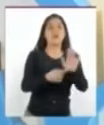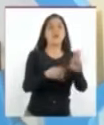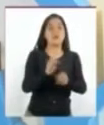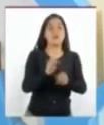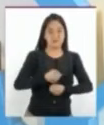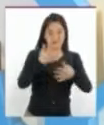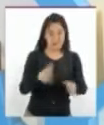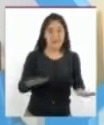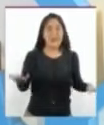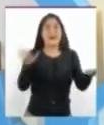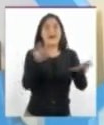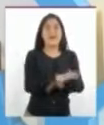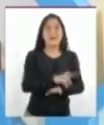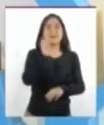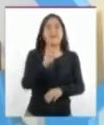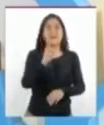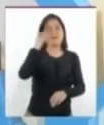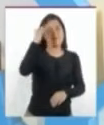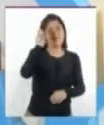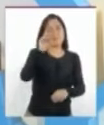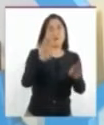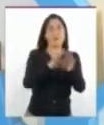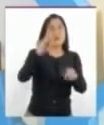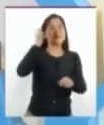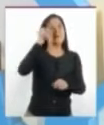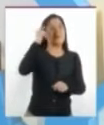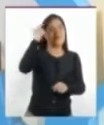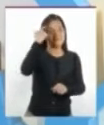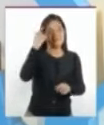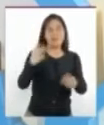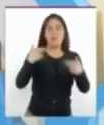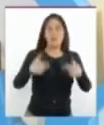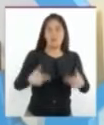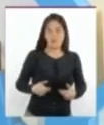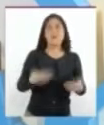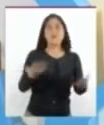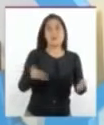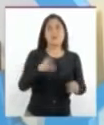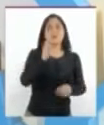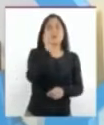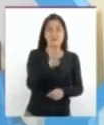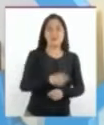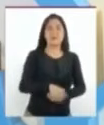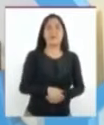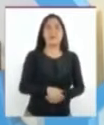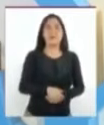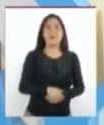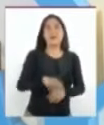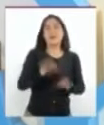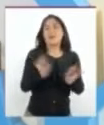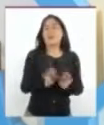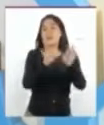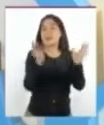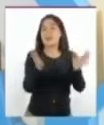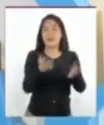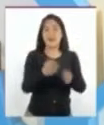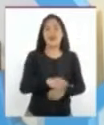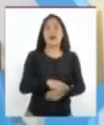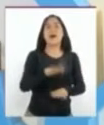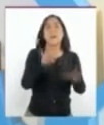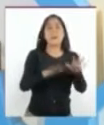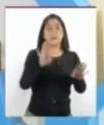una modificación de la mentalidad humana. De eso no cabe duda. Es decir, que de repente